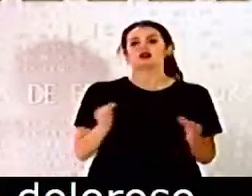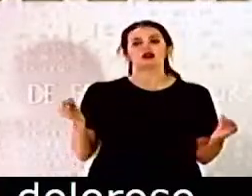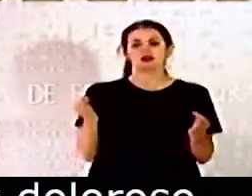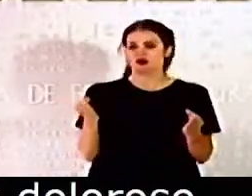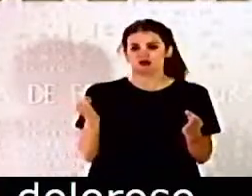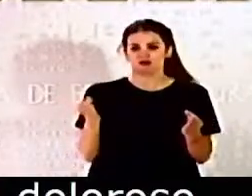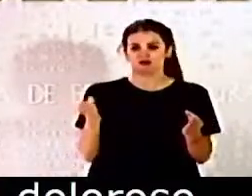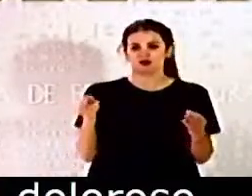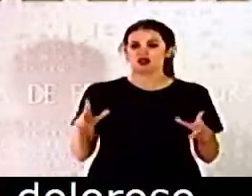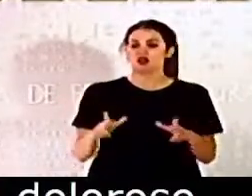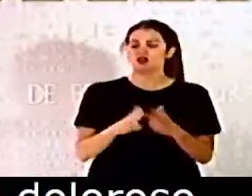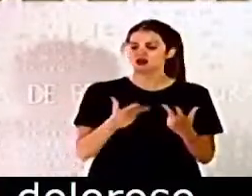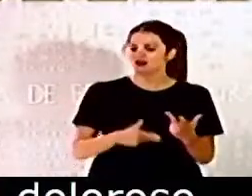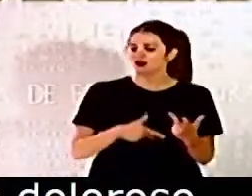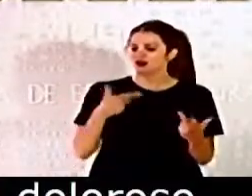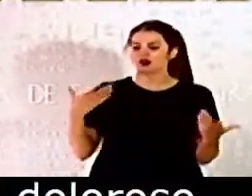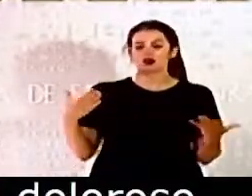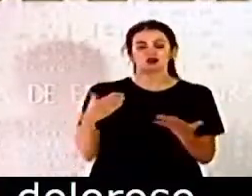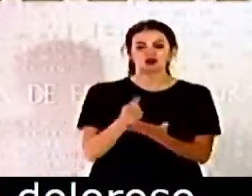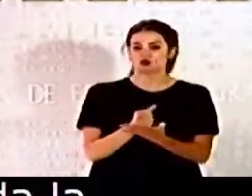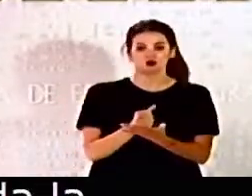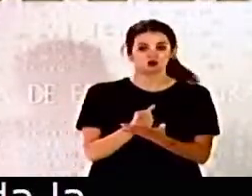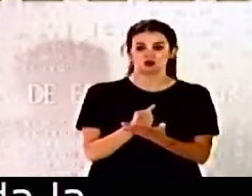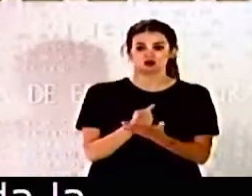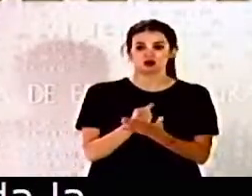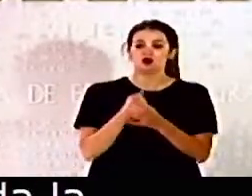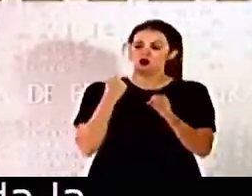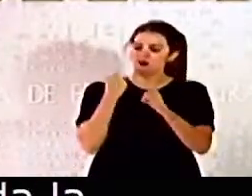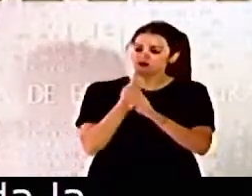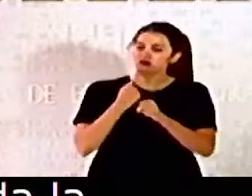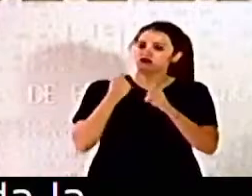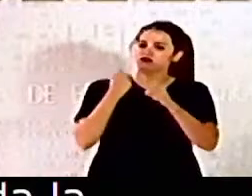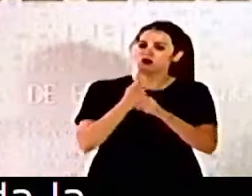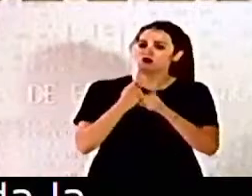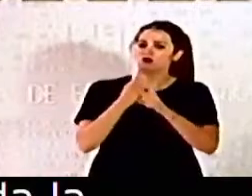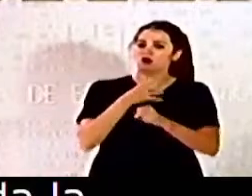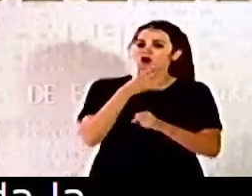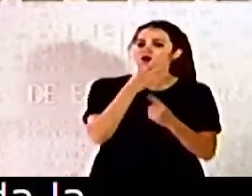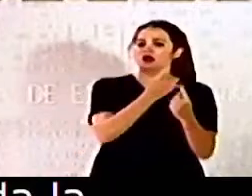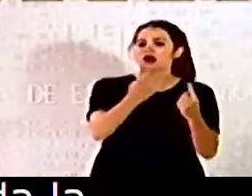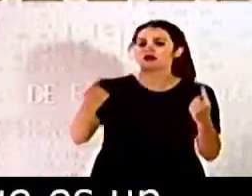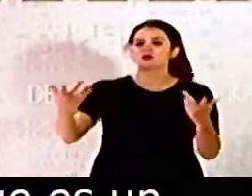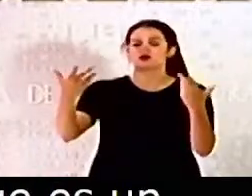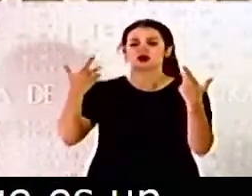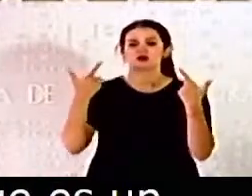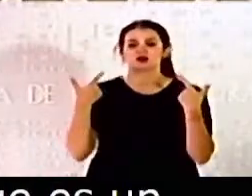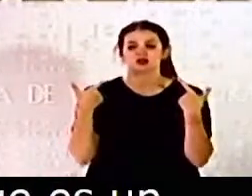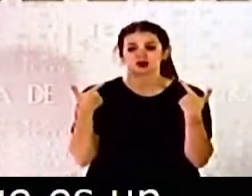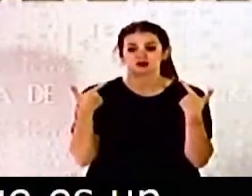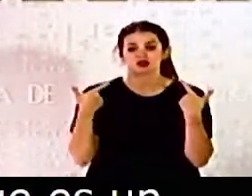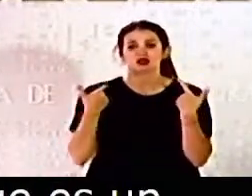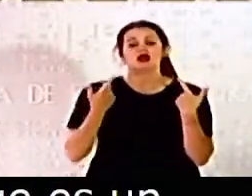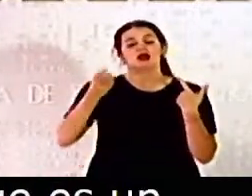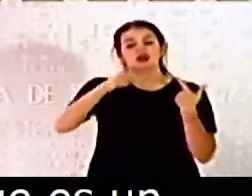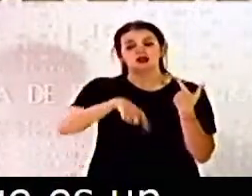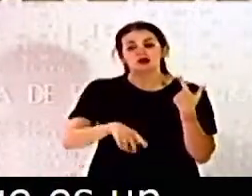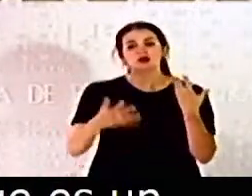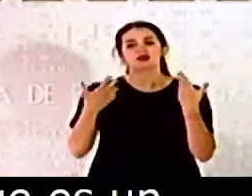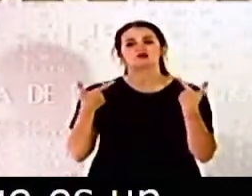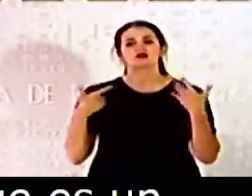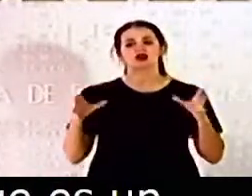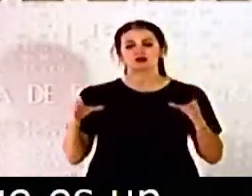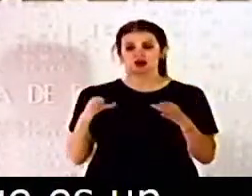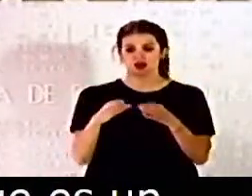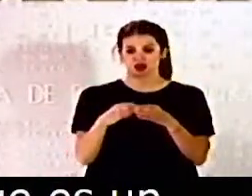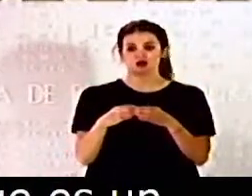que es un trabajo de todas y de todos, de nuestra responsabilidad individual y de nuestra responsabilidad colectiva,